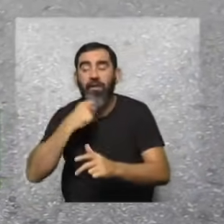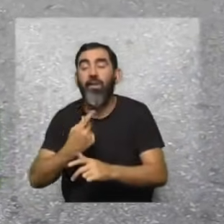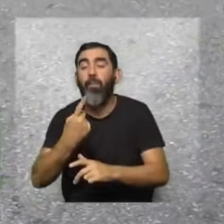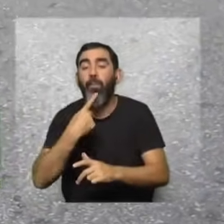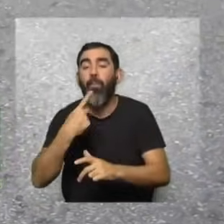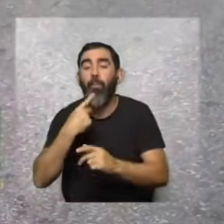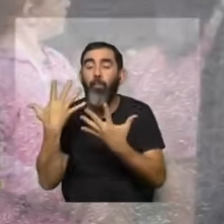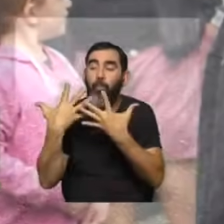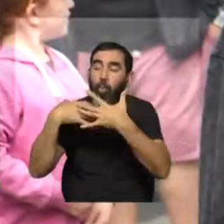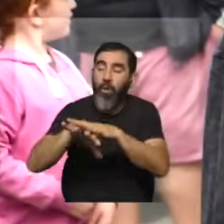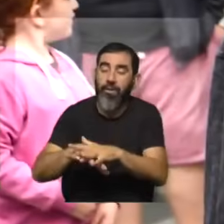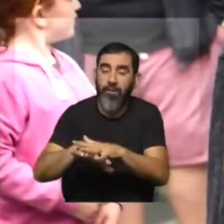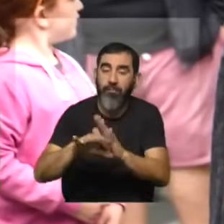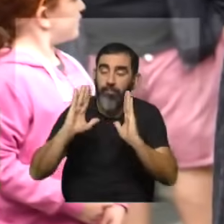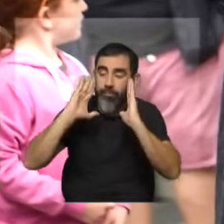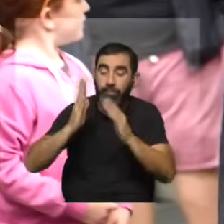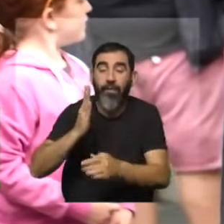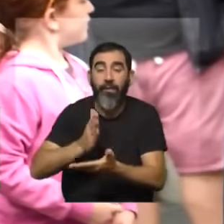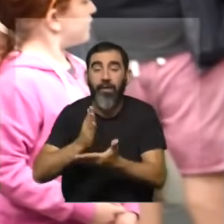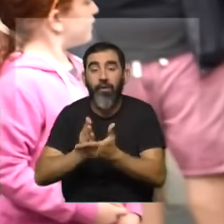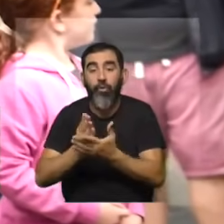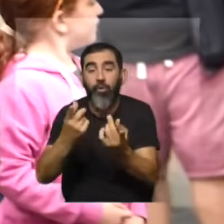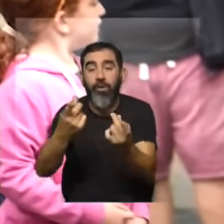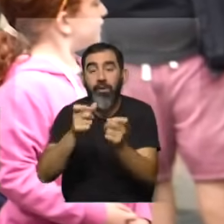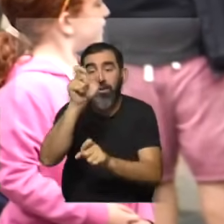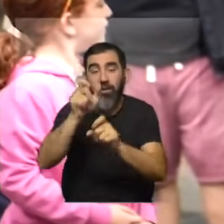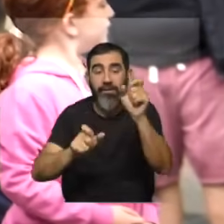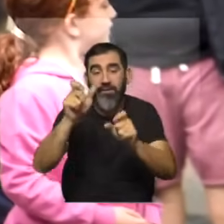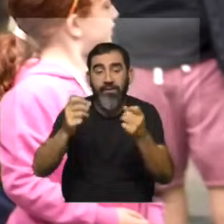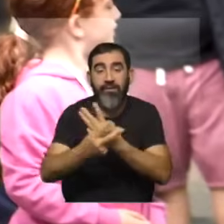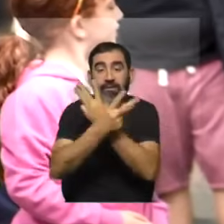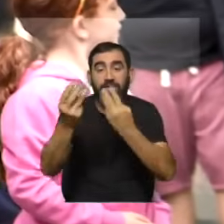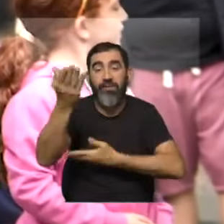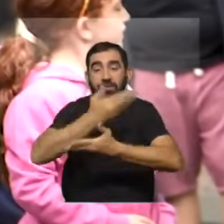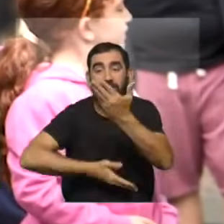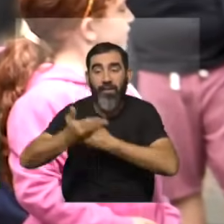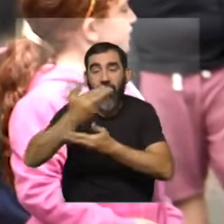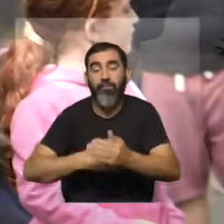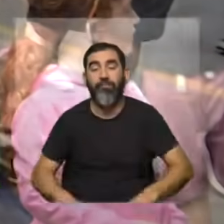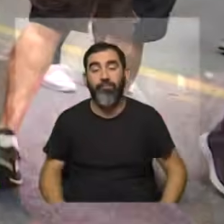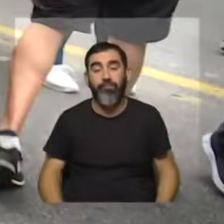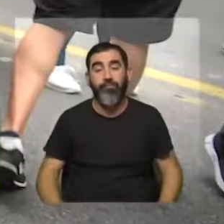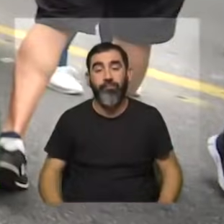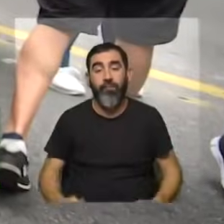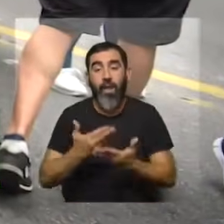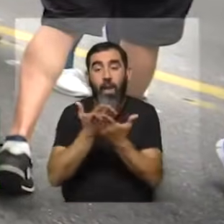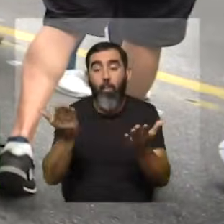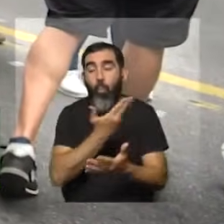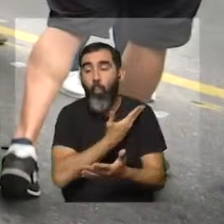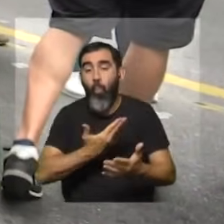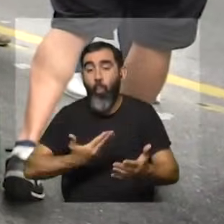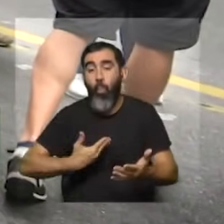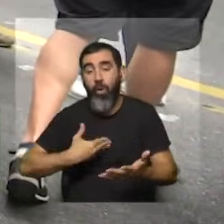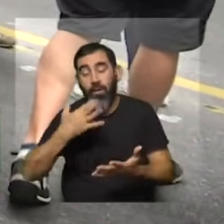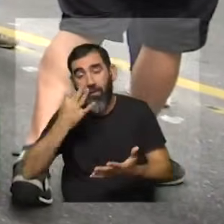políticas integrales que atiendan los derechos y necesidades de la población con discapacidad. Las señales que ha dado el Gobierno Nacional en realidad